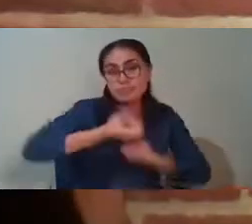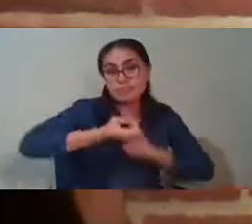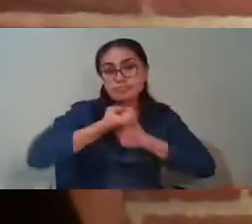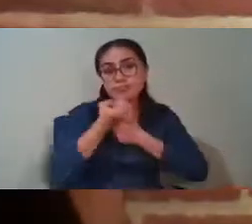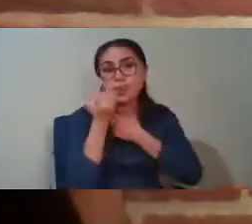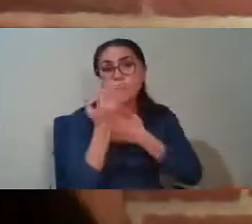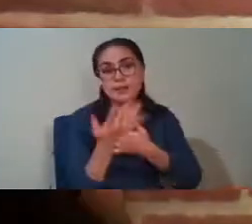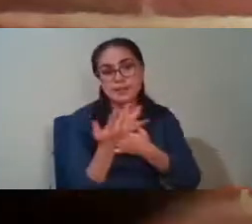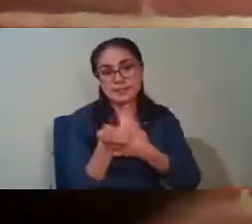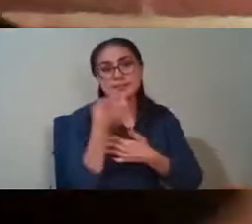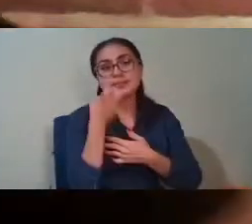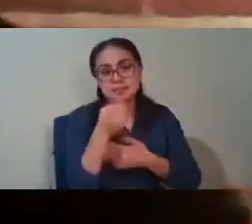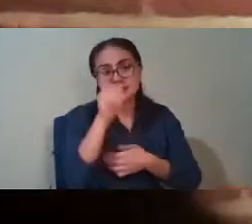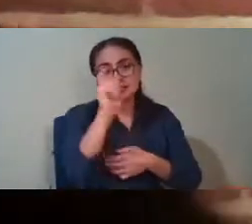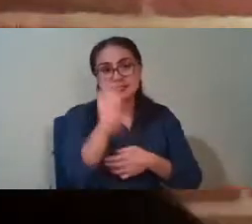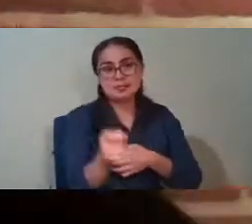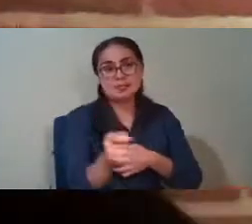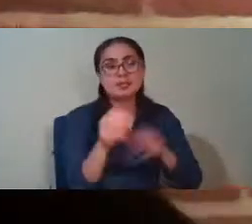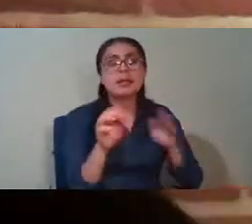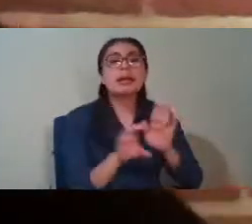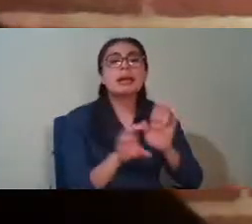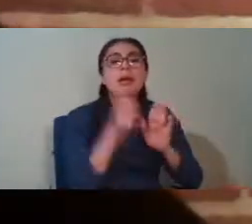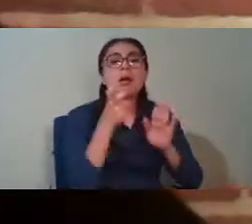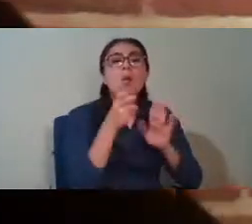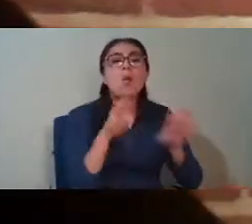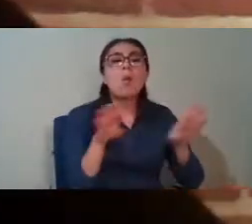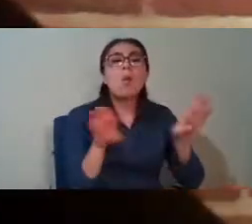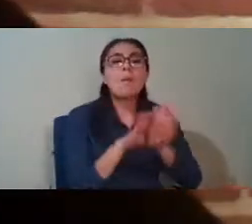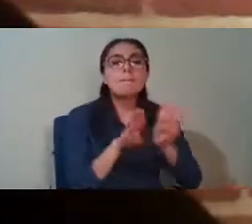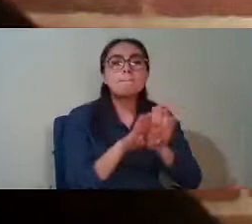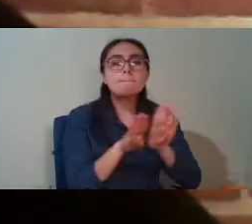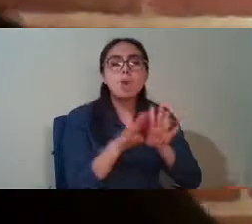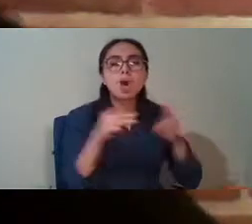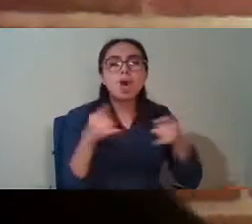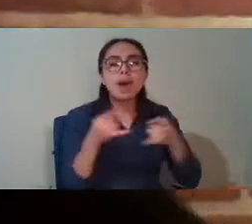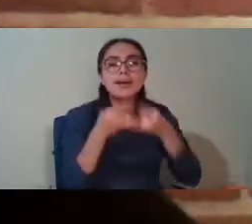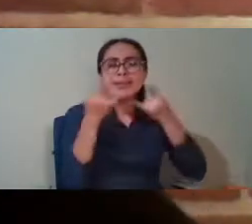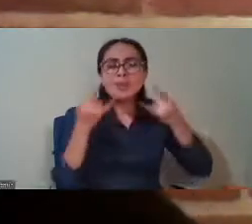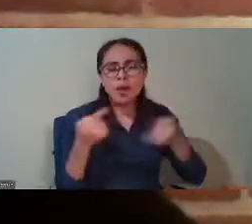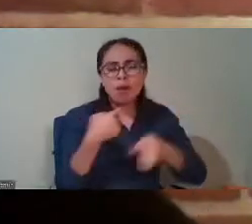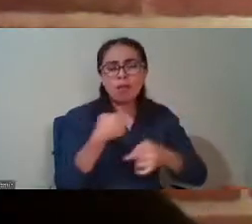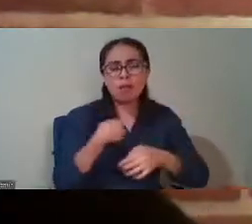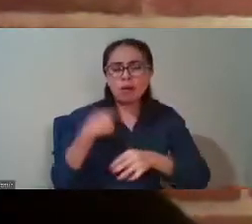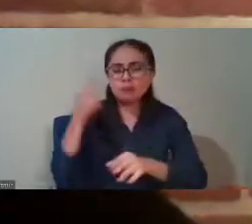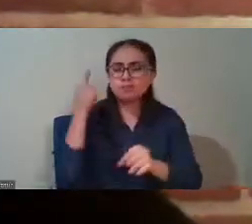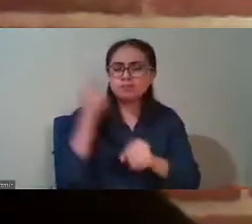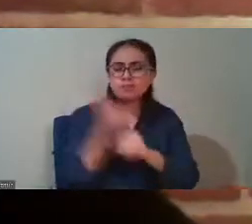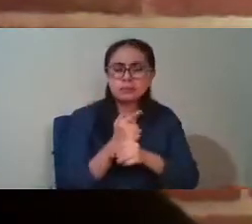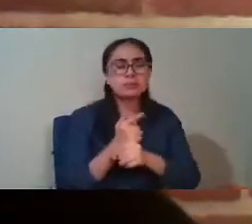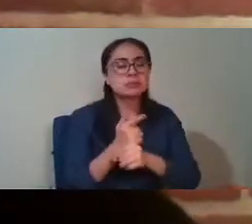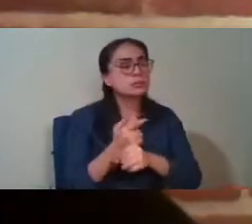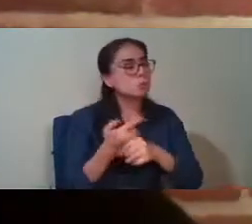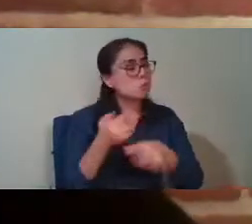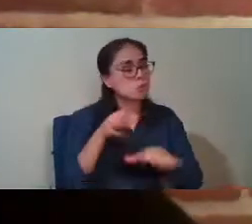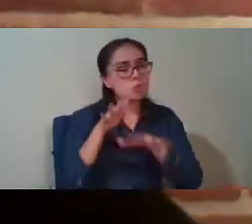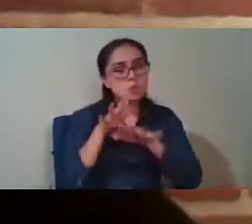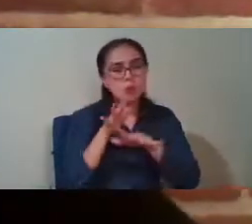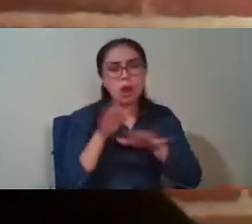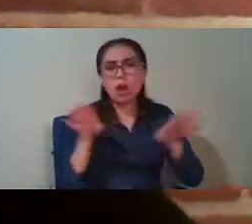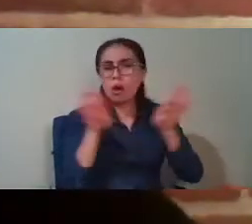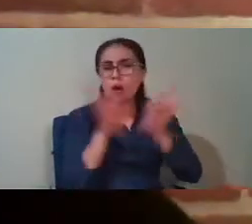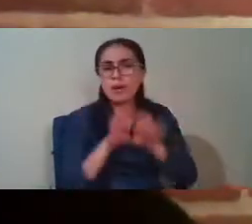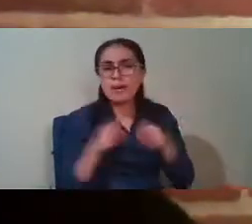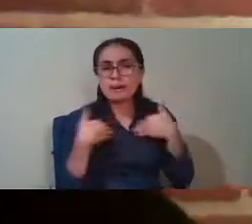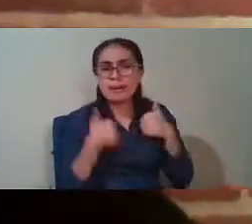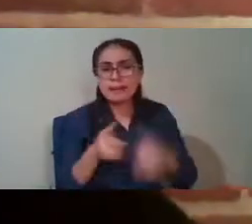nada menos que la paradoja más profunda, al menos que yo he conseguido como director, para tratar de entender lo que es